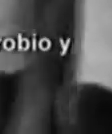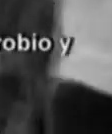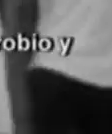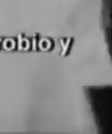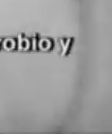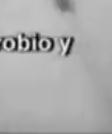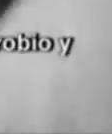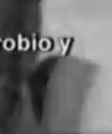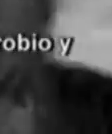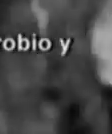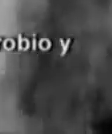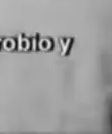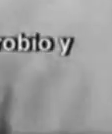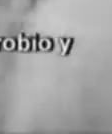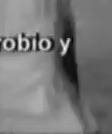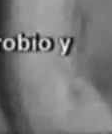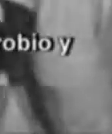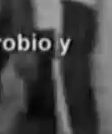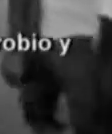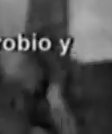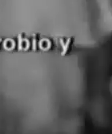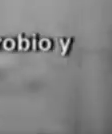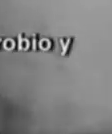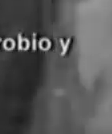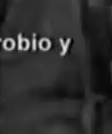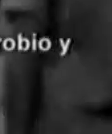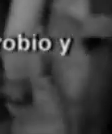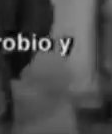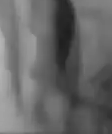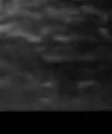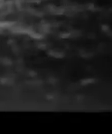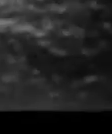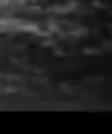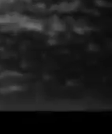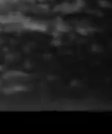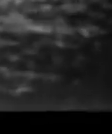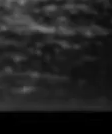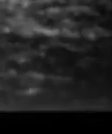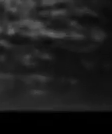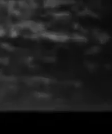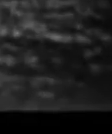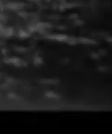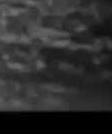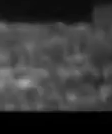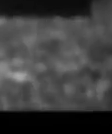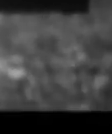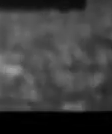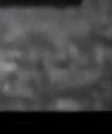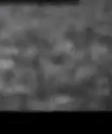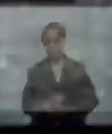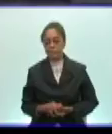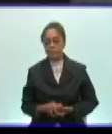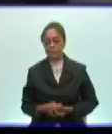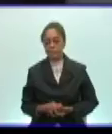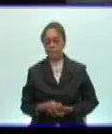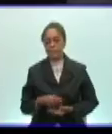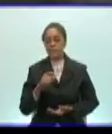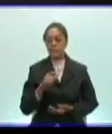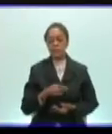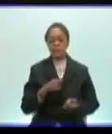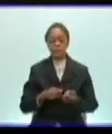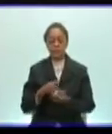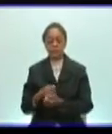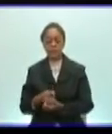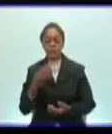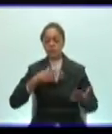vivir es vivir en oprobio y afrenta a su mismo. es el preludio de la invasión